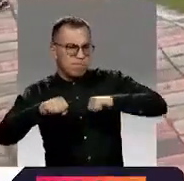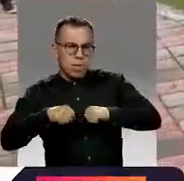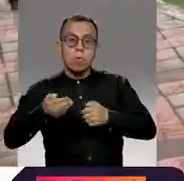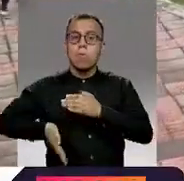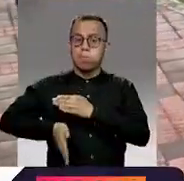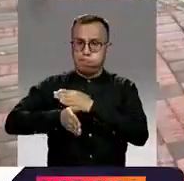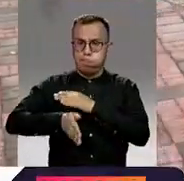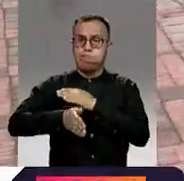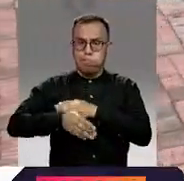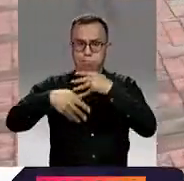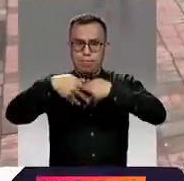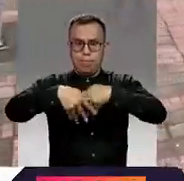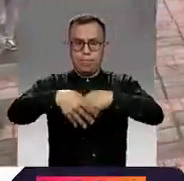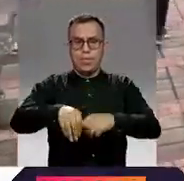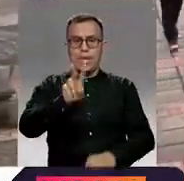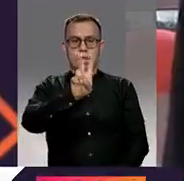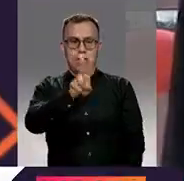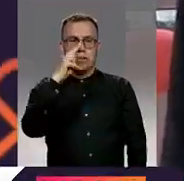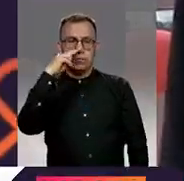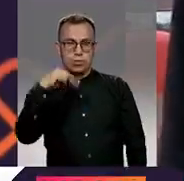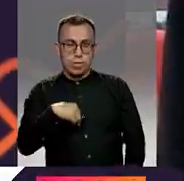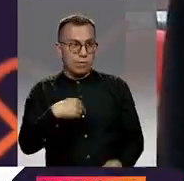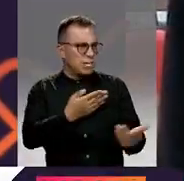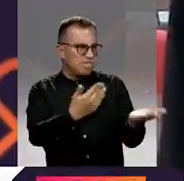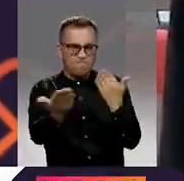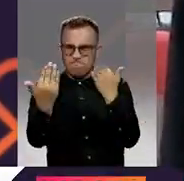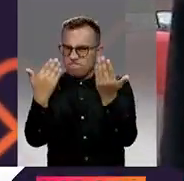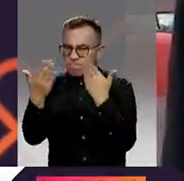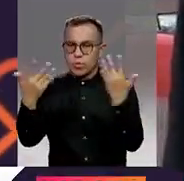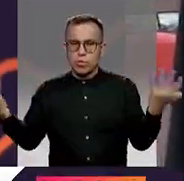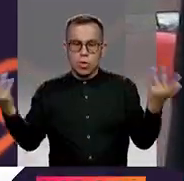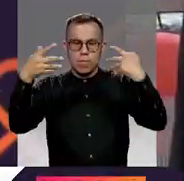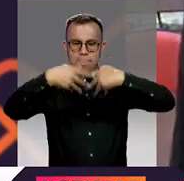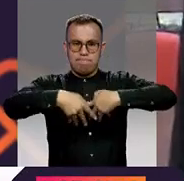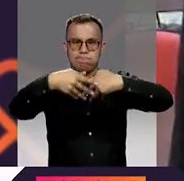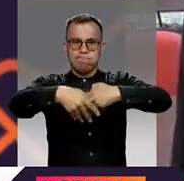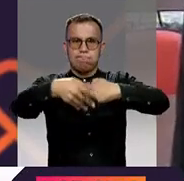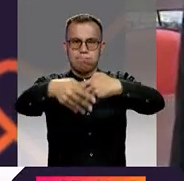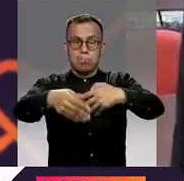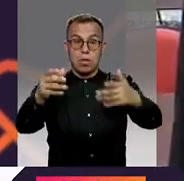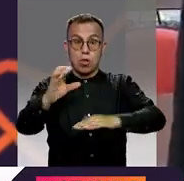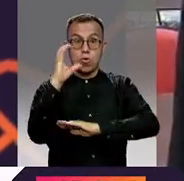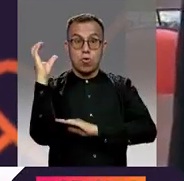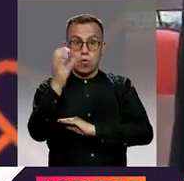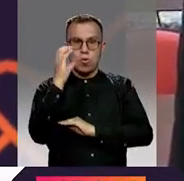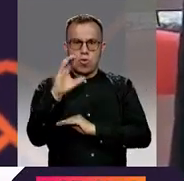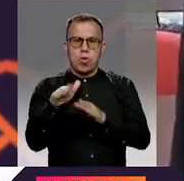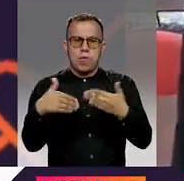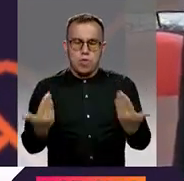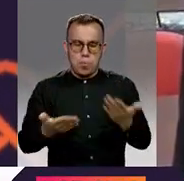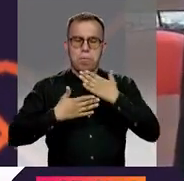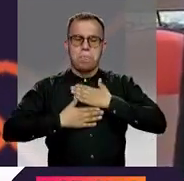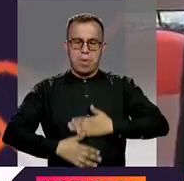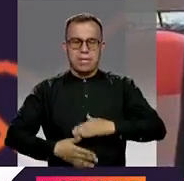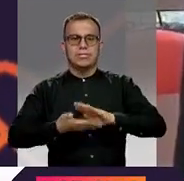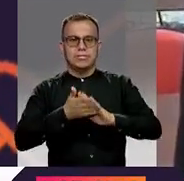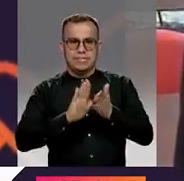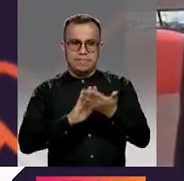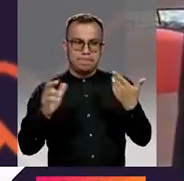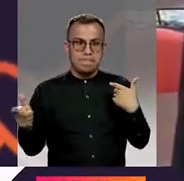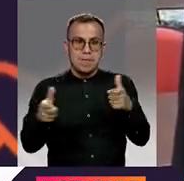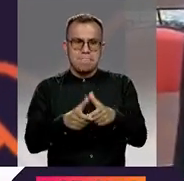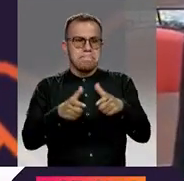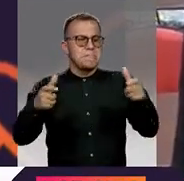las manifestaciones el 2 de junio. Les invitamos a seguir llenando las calles de nuestro país de forma pacífica, con